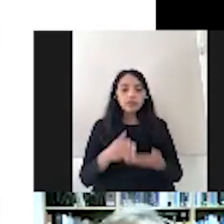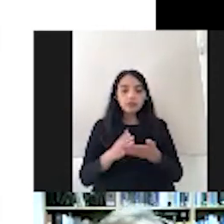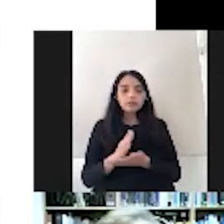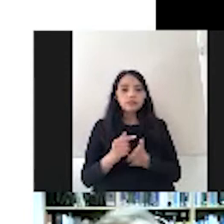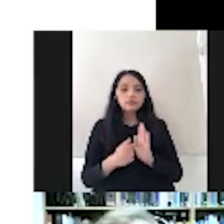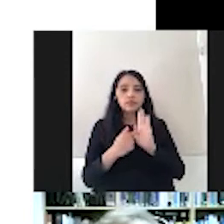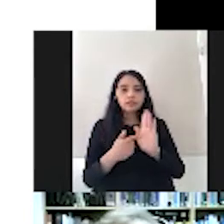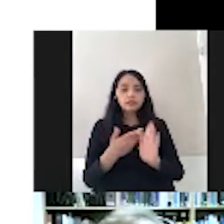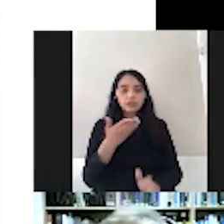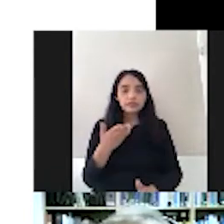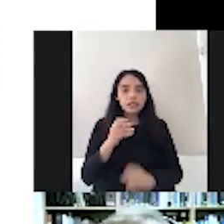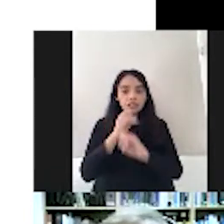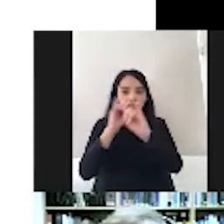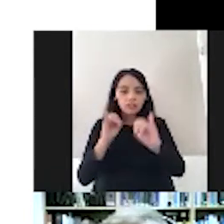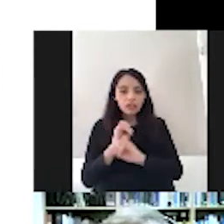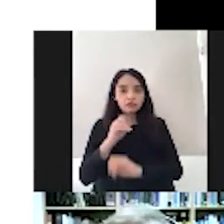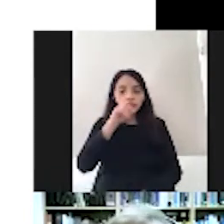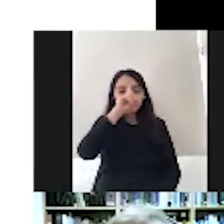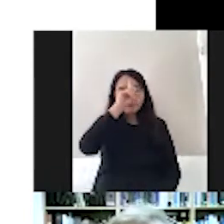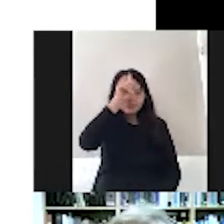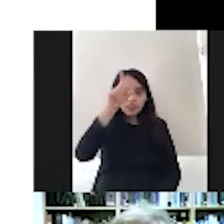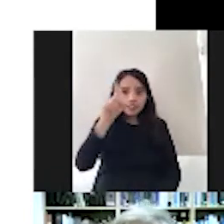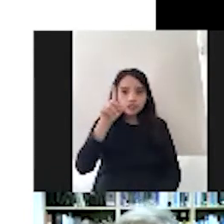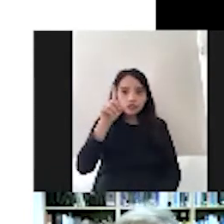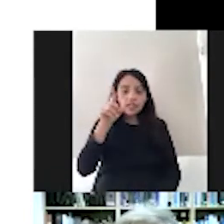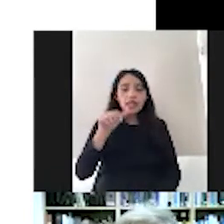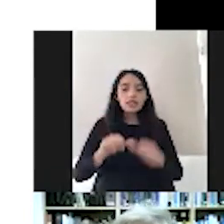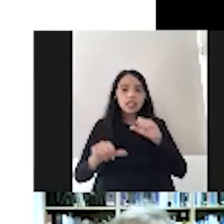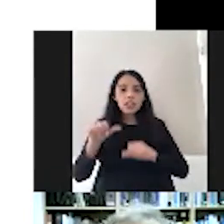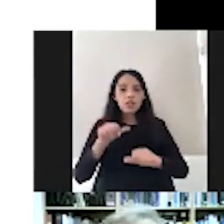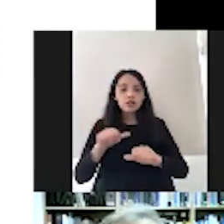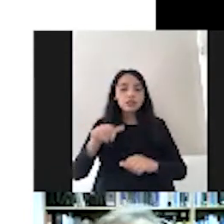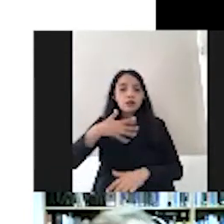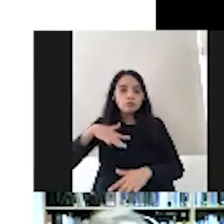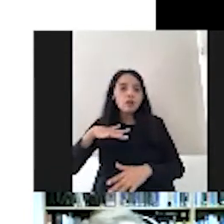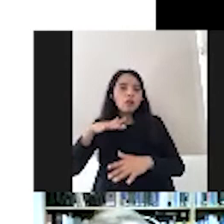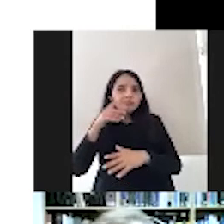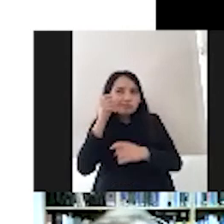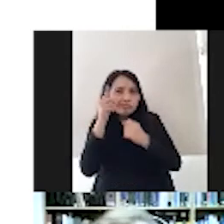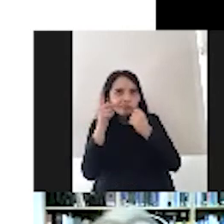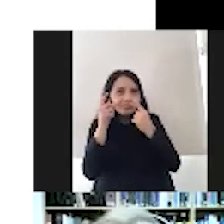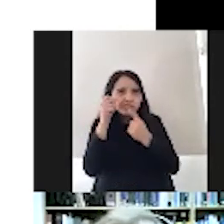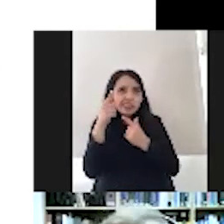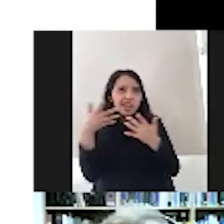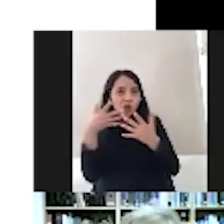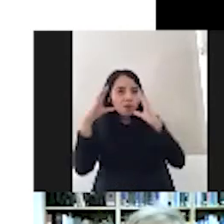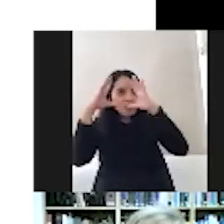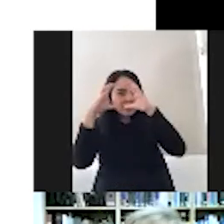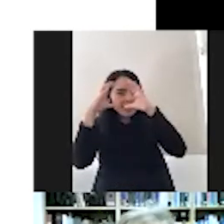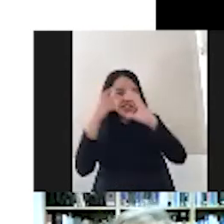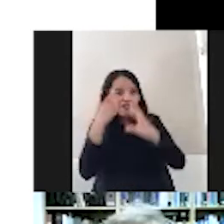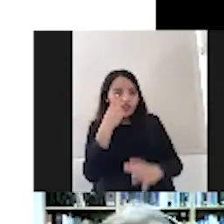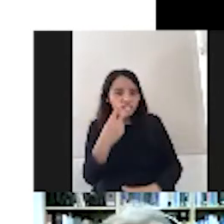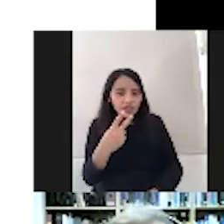manera tradicional en que los científicos hemos estado tratando de entender cómo el cerebro ve. Y lo que hemos hecho